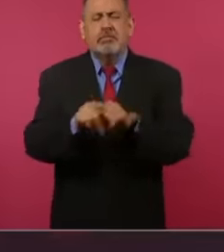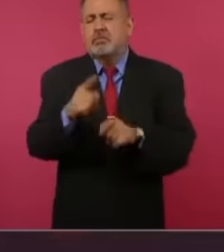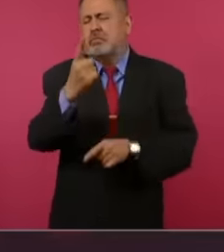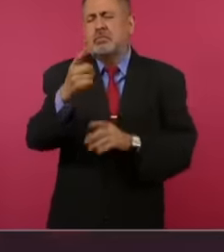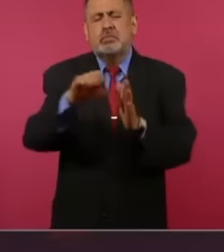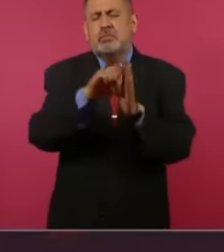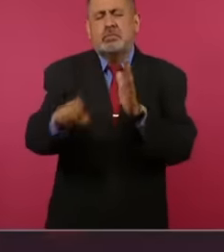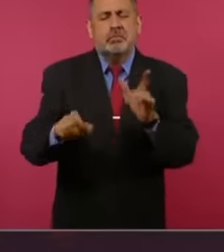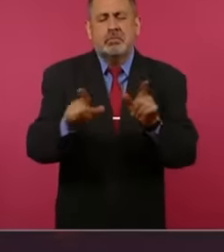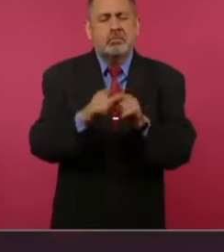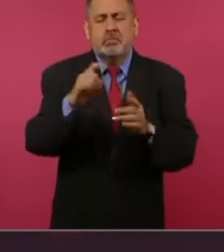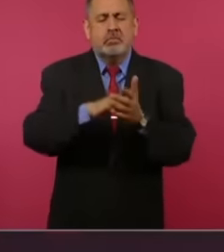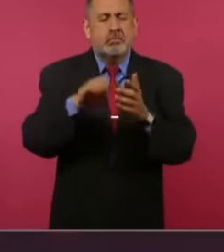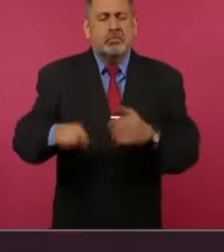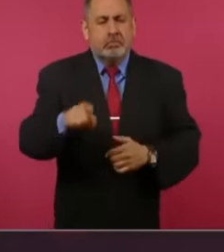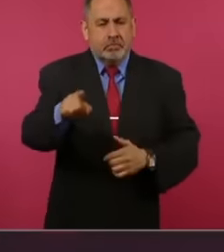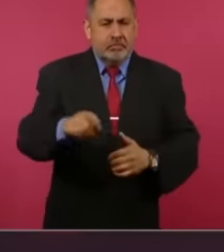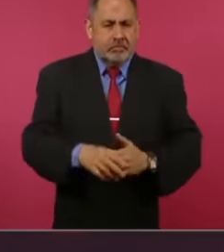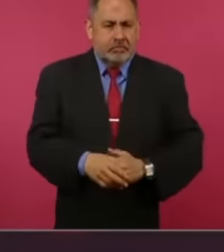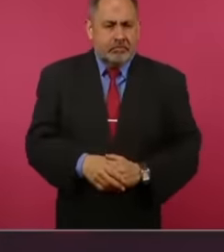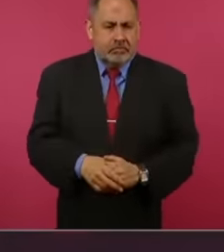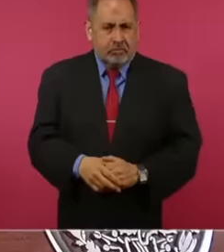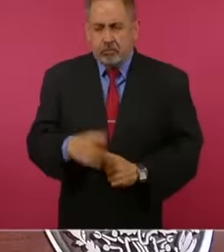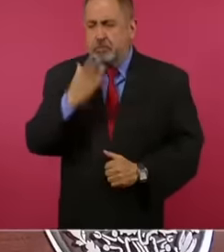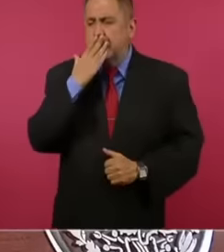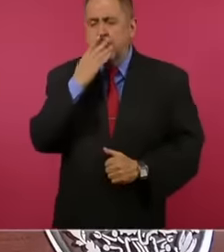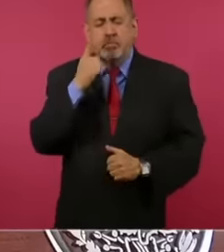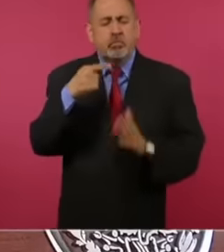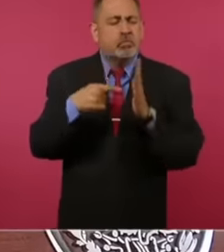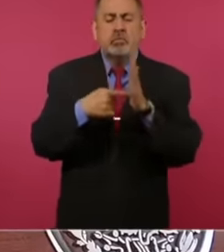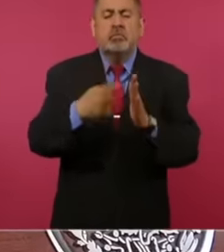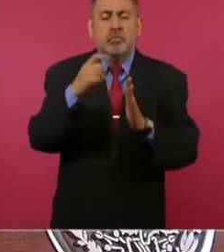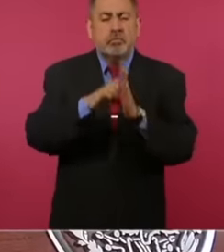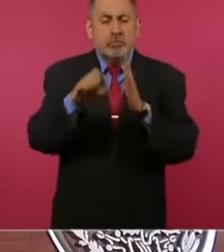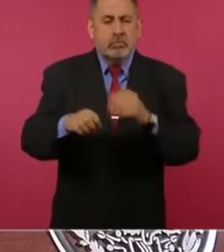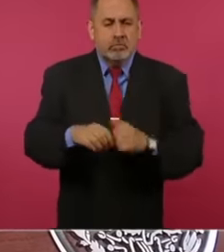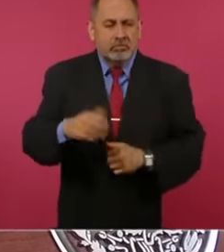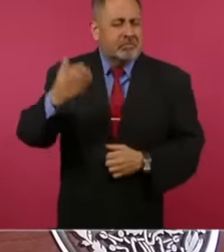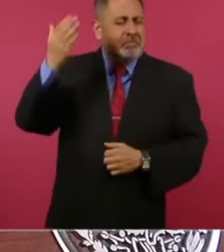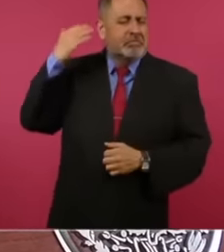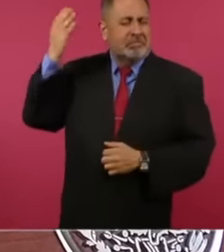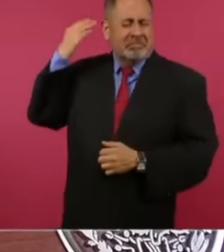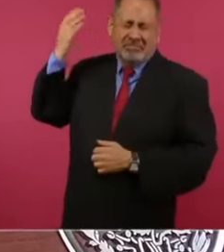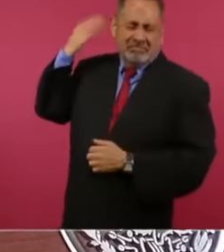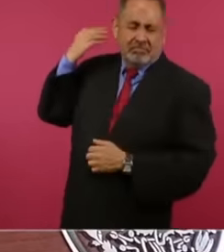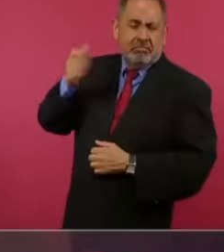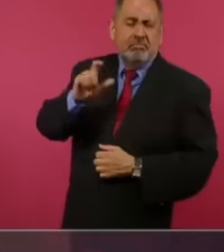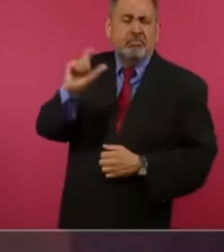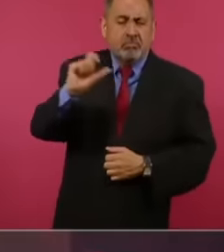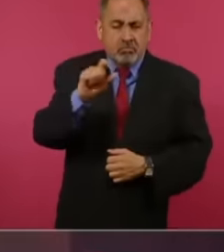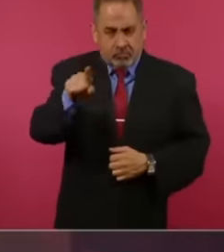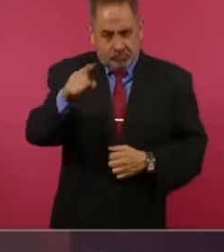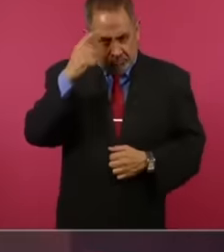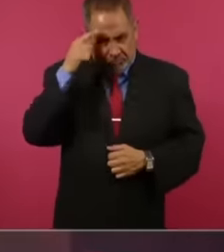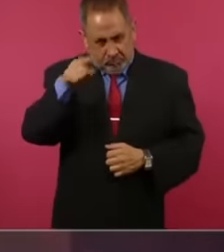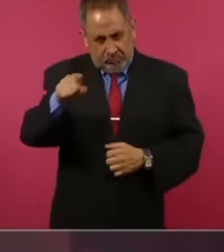un ejemplo de Sonora. ¿Cuándo? Desde que tú